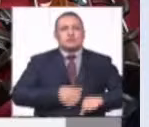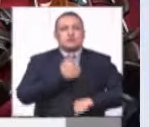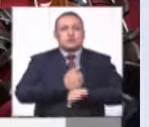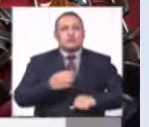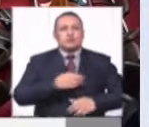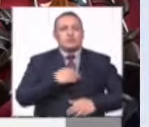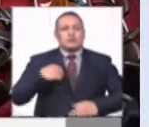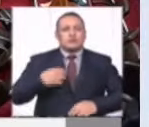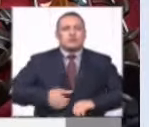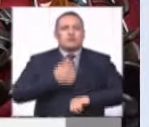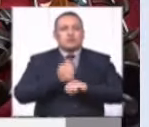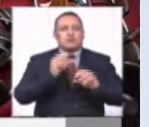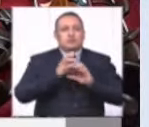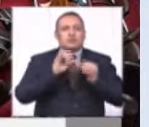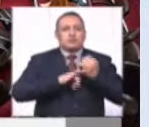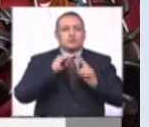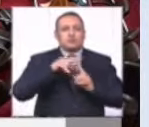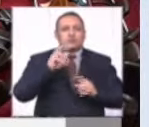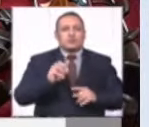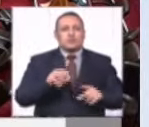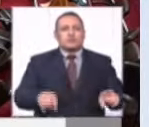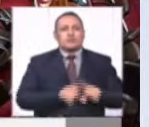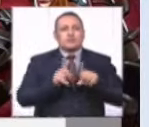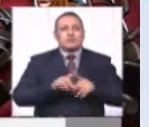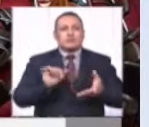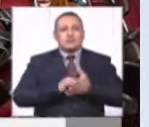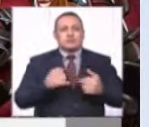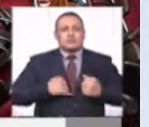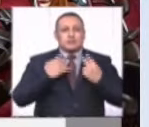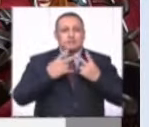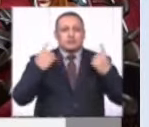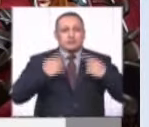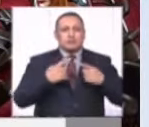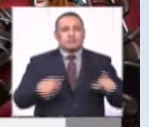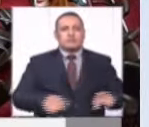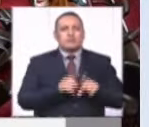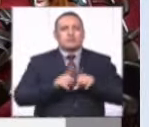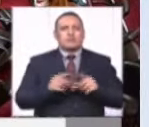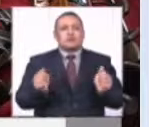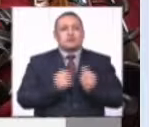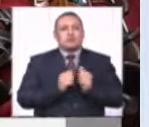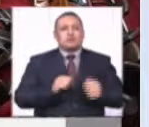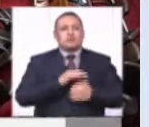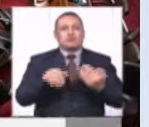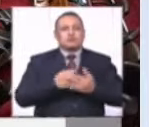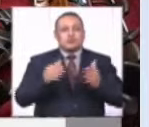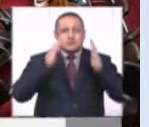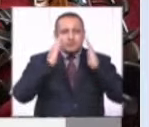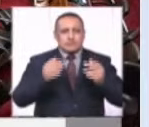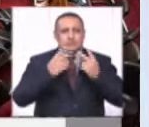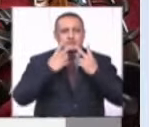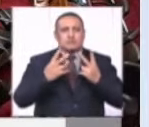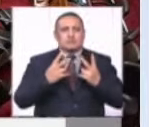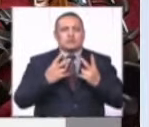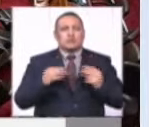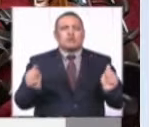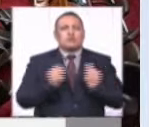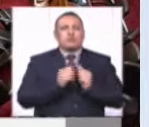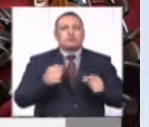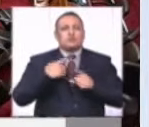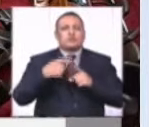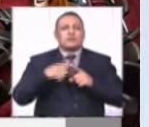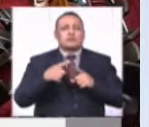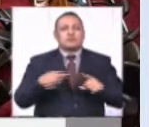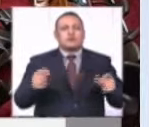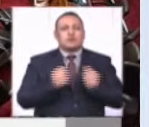por el primer ministro Gustavo Adriansén. Esto justamente tras escuchar a